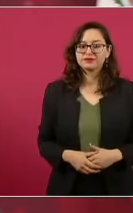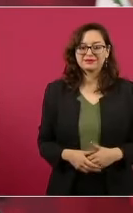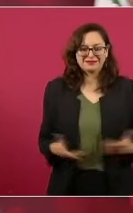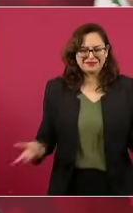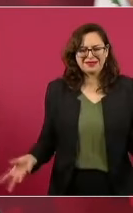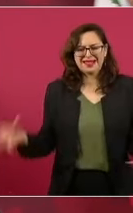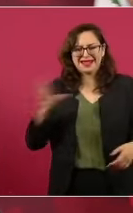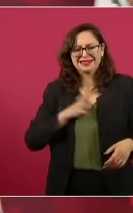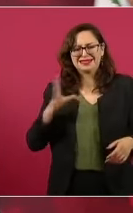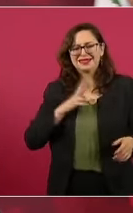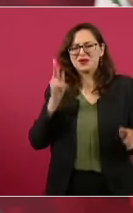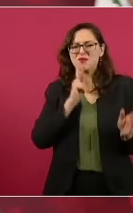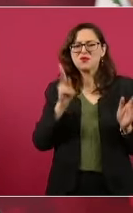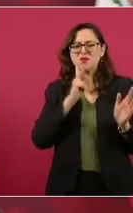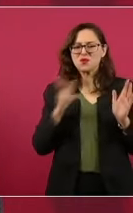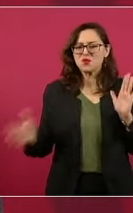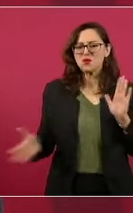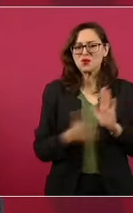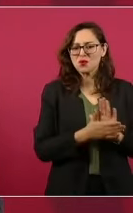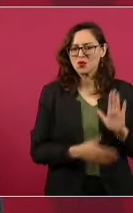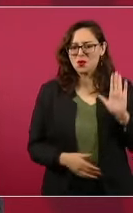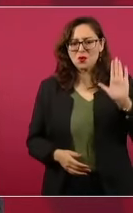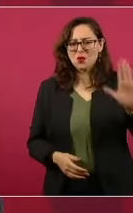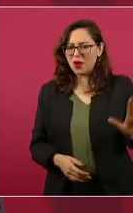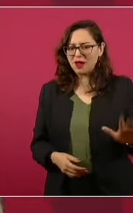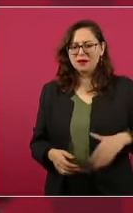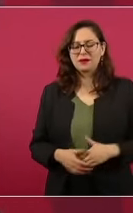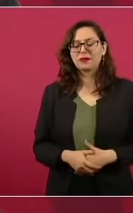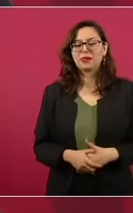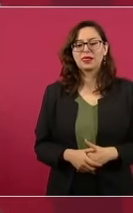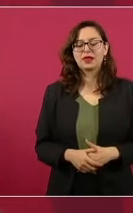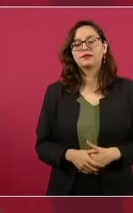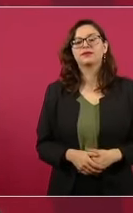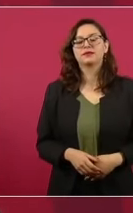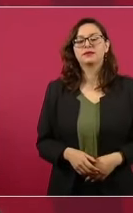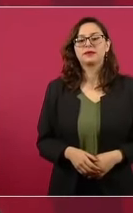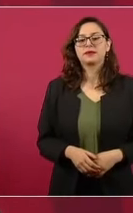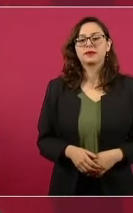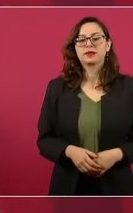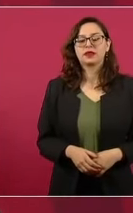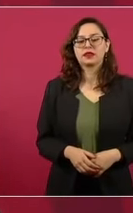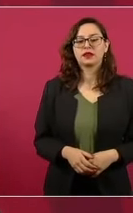consta en llamadas, hay pruebas. Y es que justo